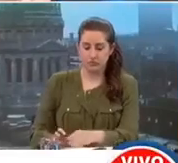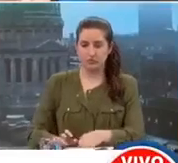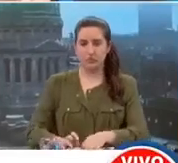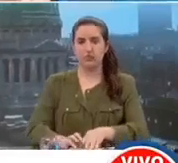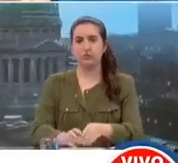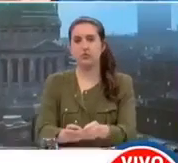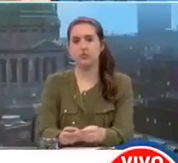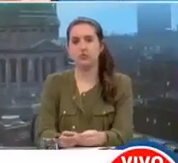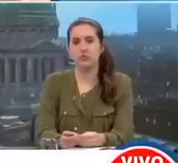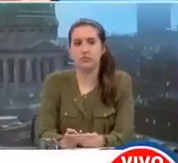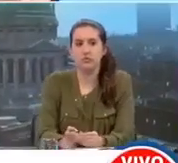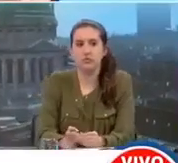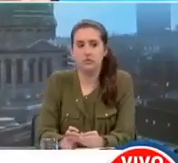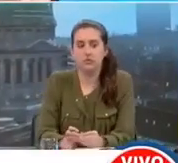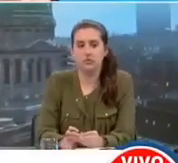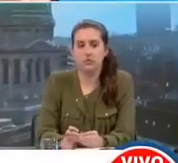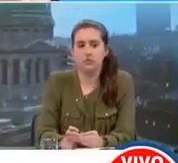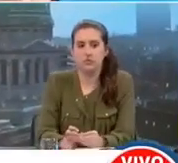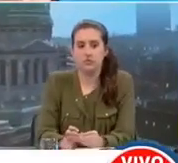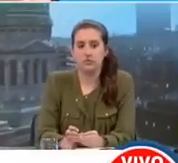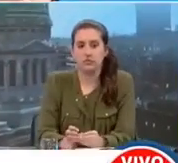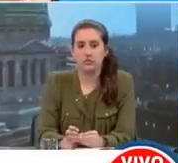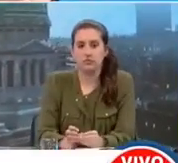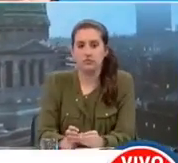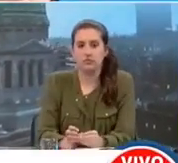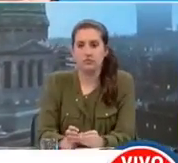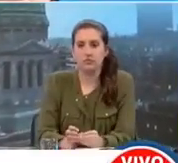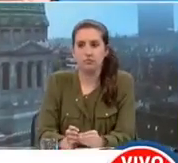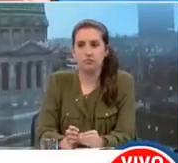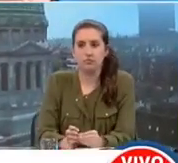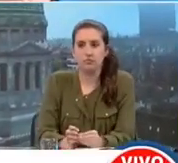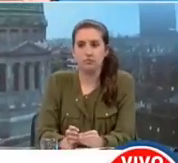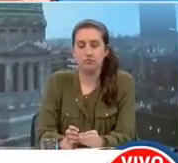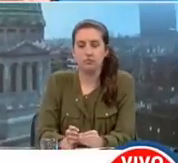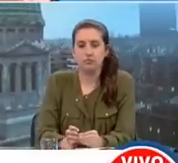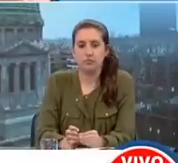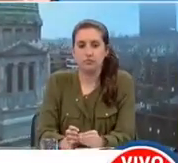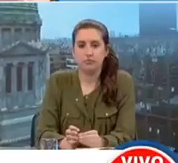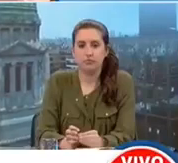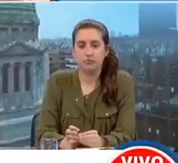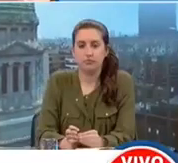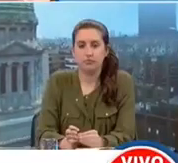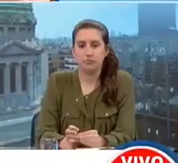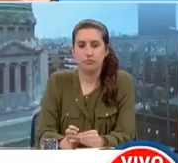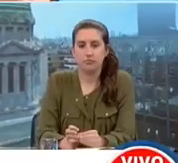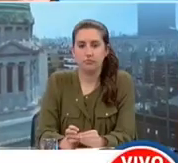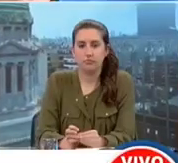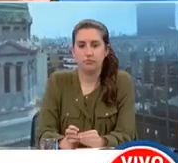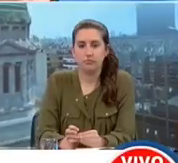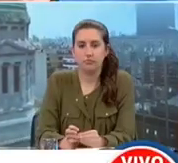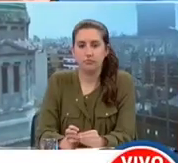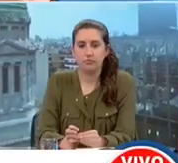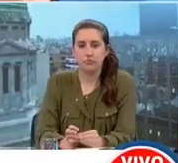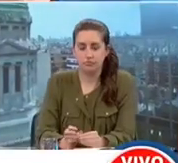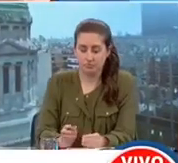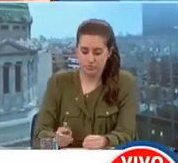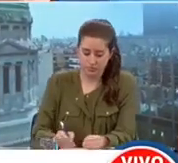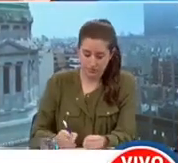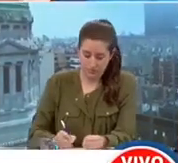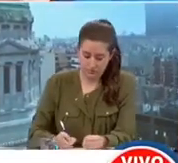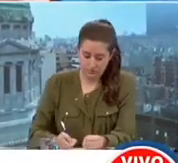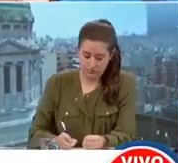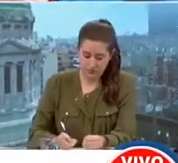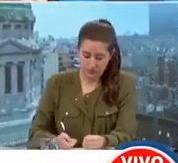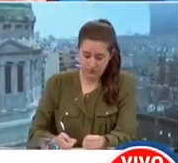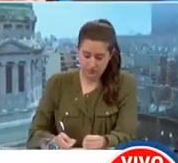salud mental. No es algo raro, al contrario, más del 25% en condiciones normales, antes de todo lo que hemos vivido,